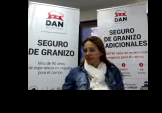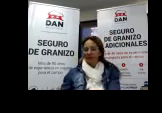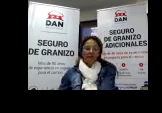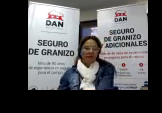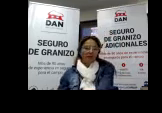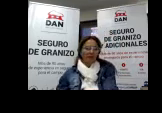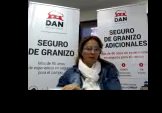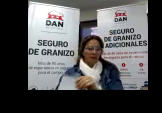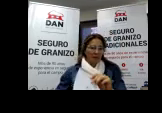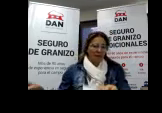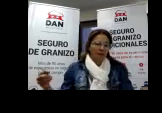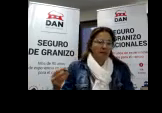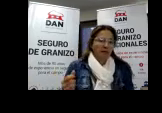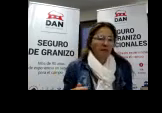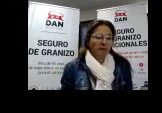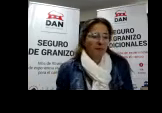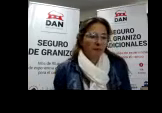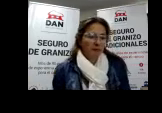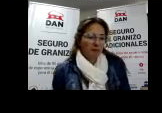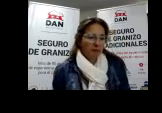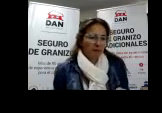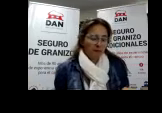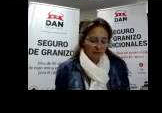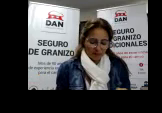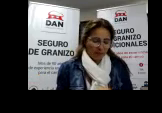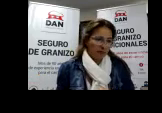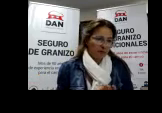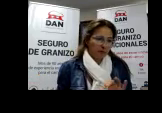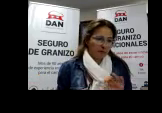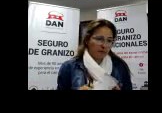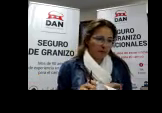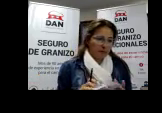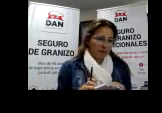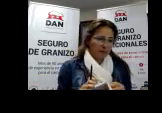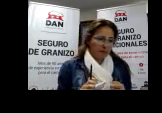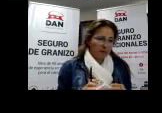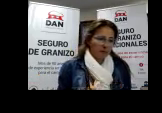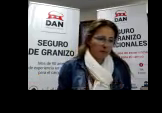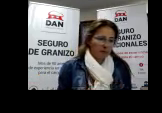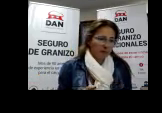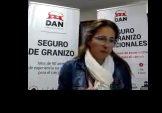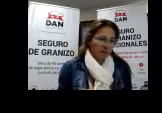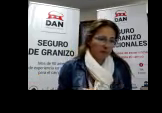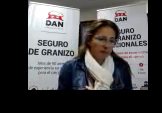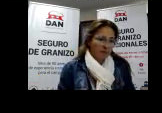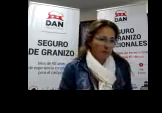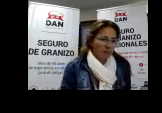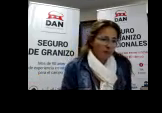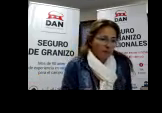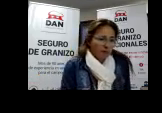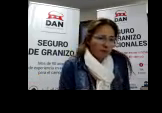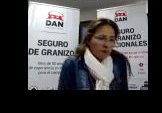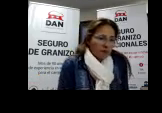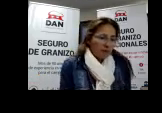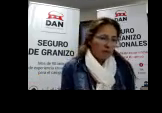poco más las lluvias que se hacen desear en muchos casos, por ejemplo, el litoral o el noreste de Buenos Aires, que